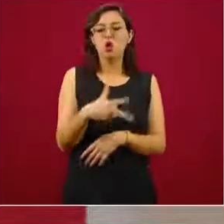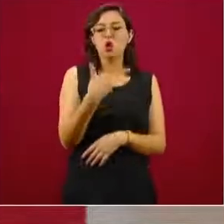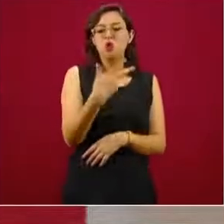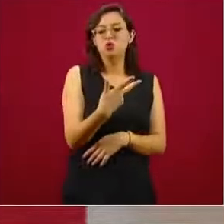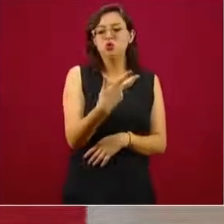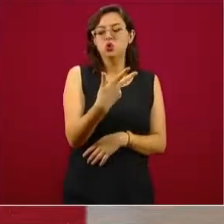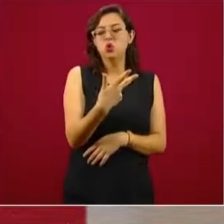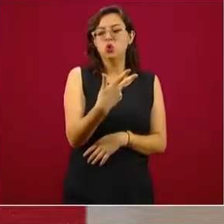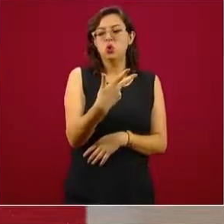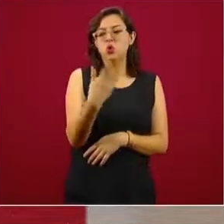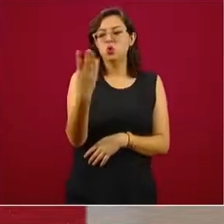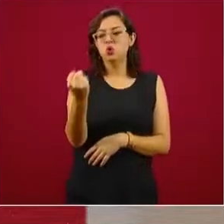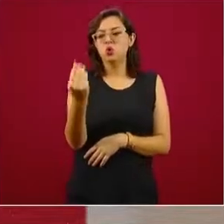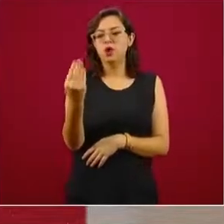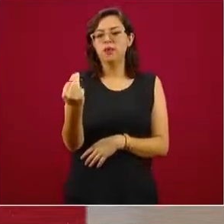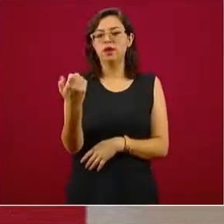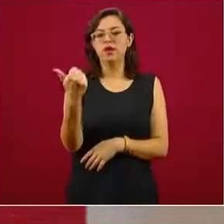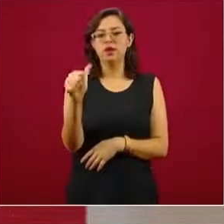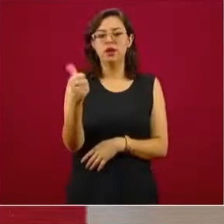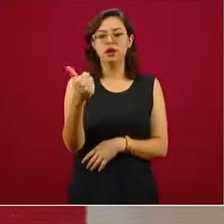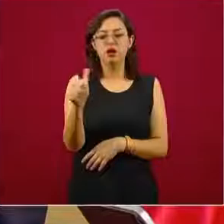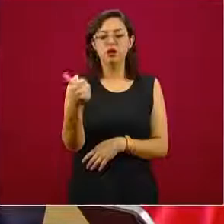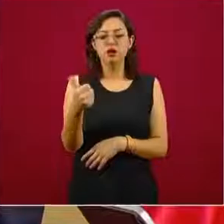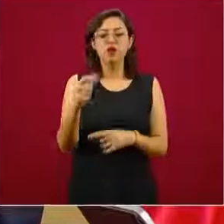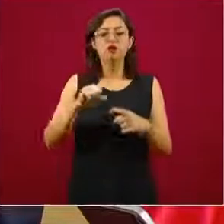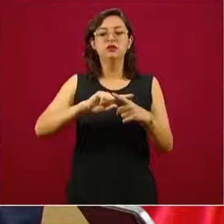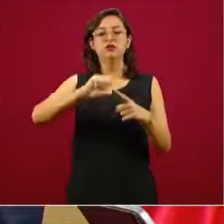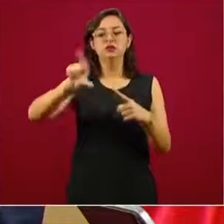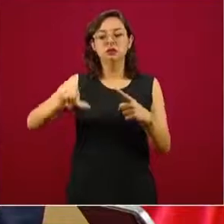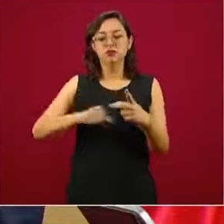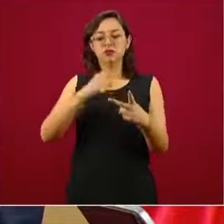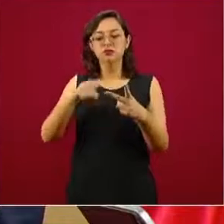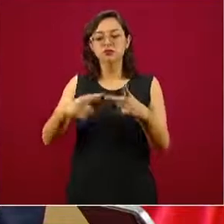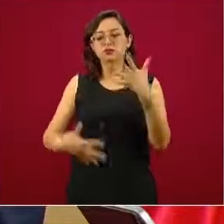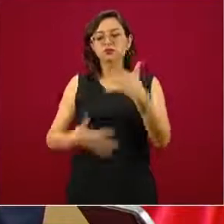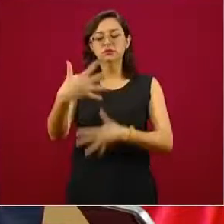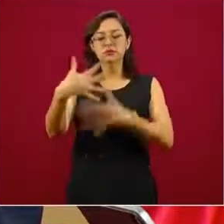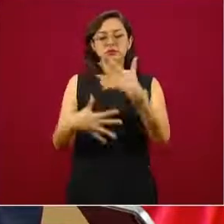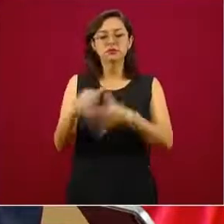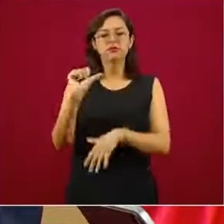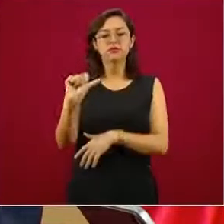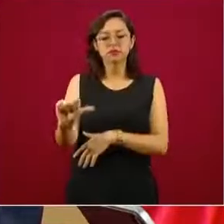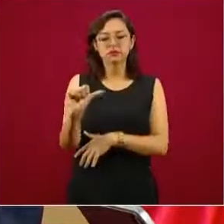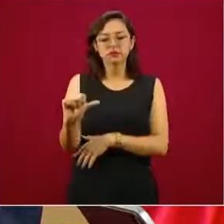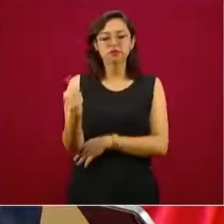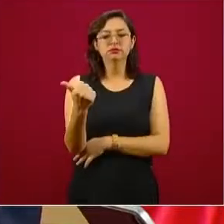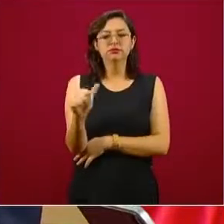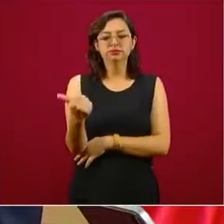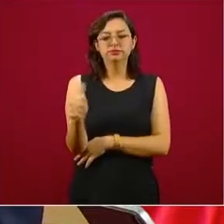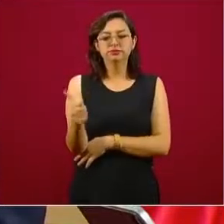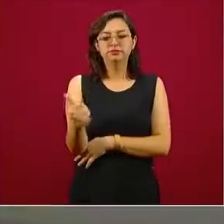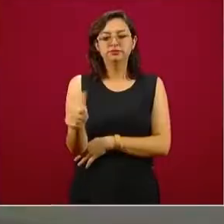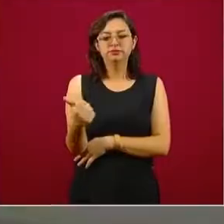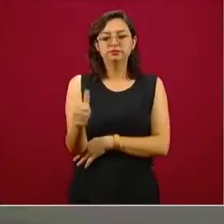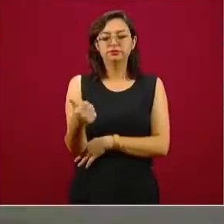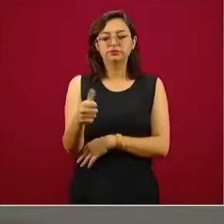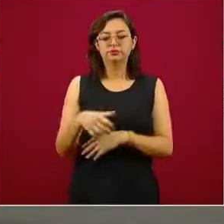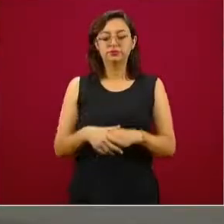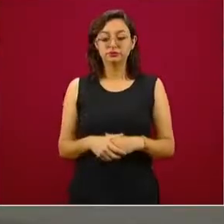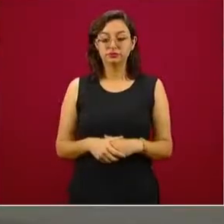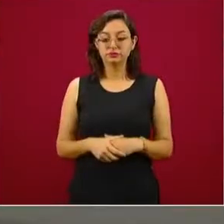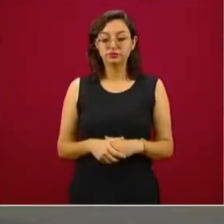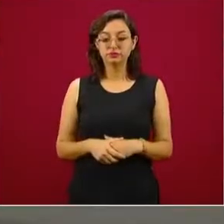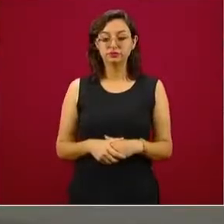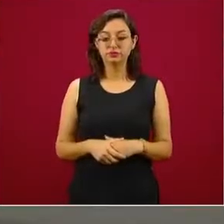de agosto, que es un fin de semana, y el siguiente fin de semana 15 y 16 de agosto.